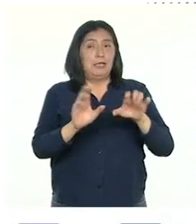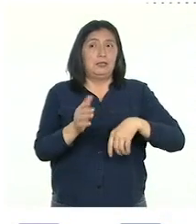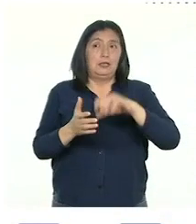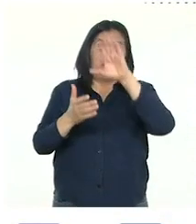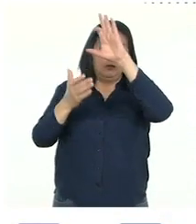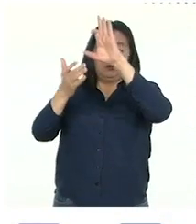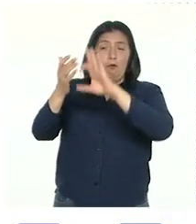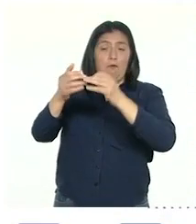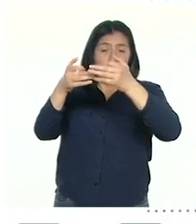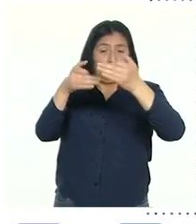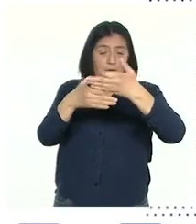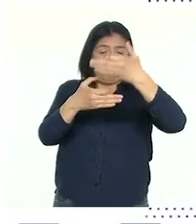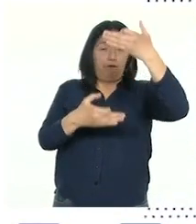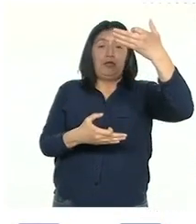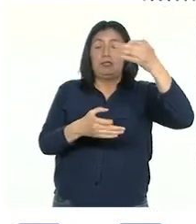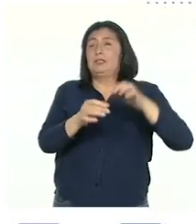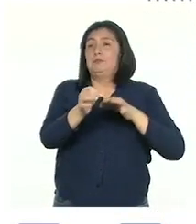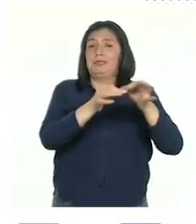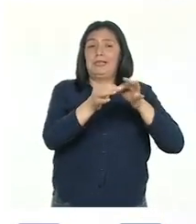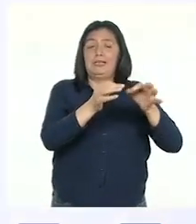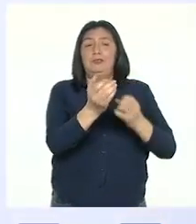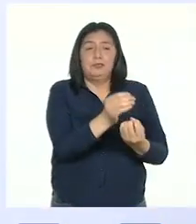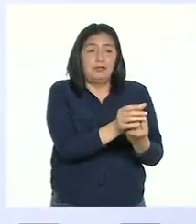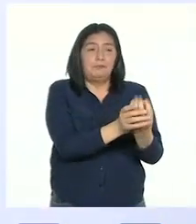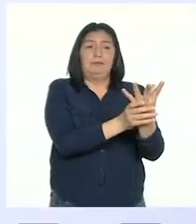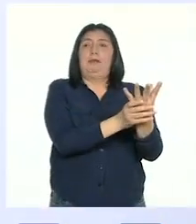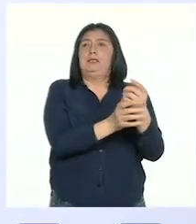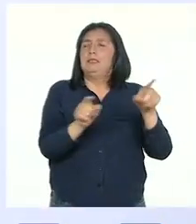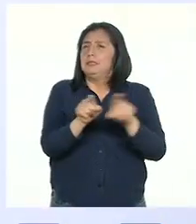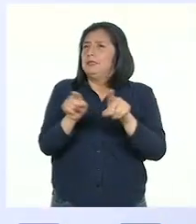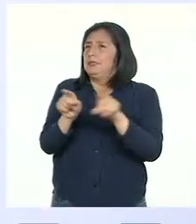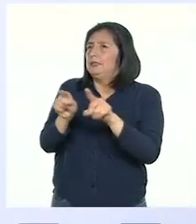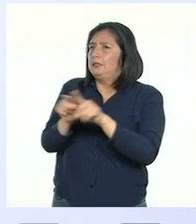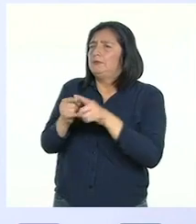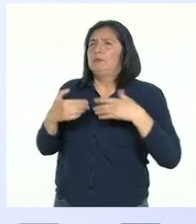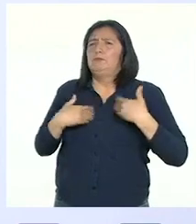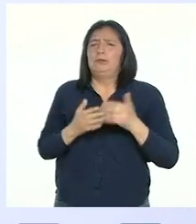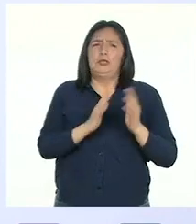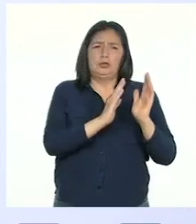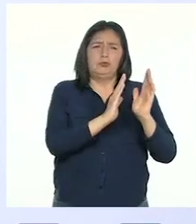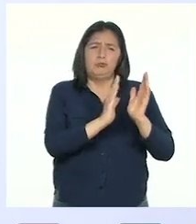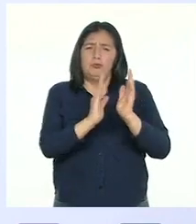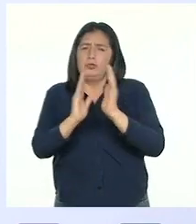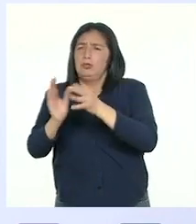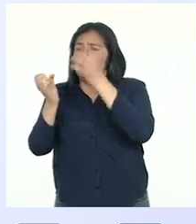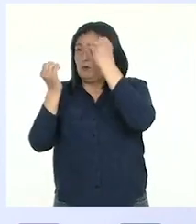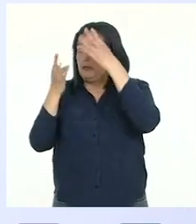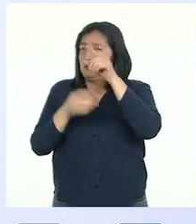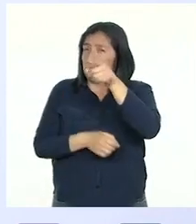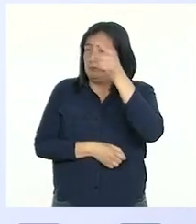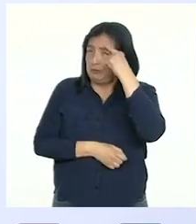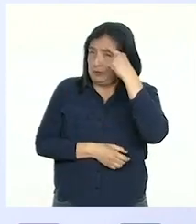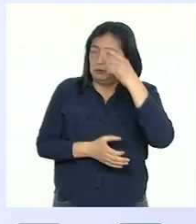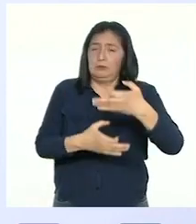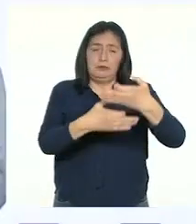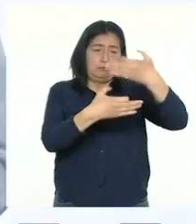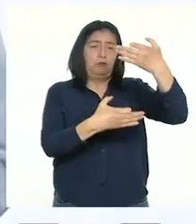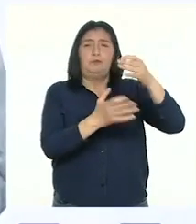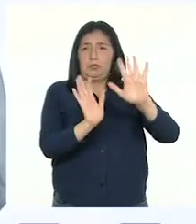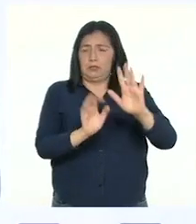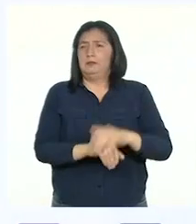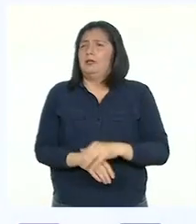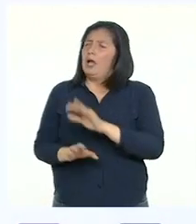ficha descriptiva sobre la primavera. También puedes elaborar un organizador con la información que consideres en tu ficha